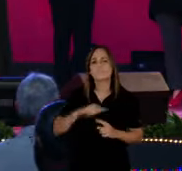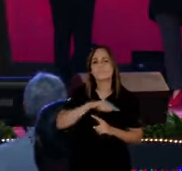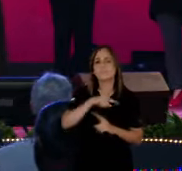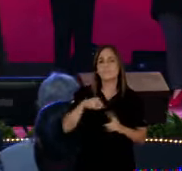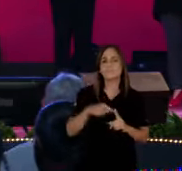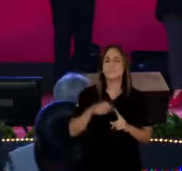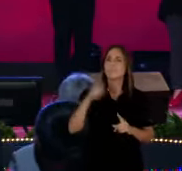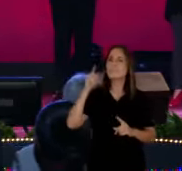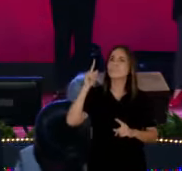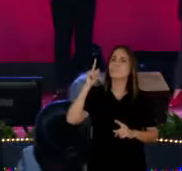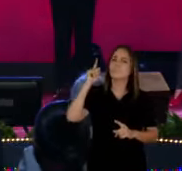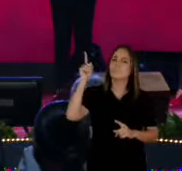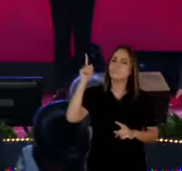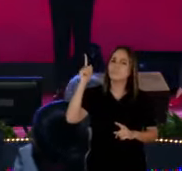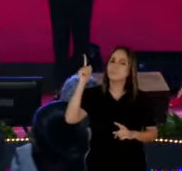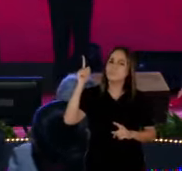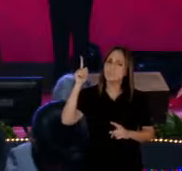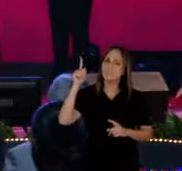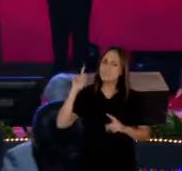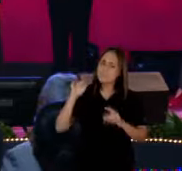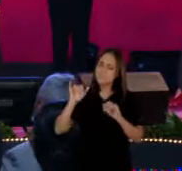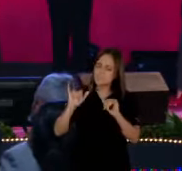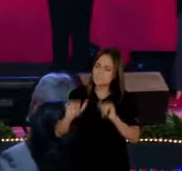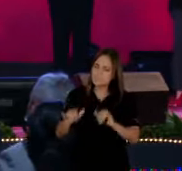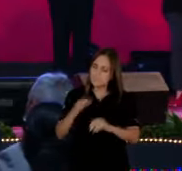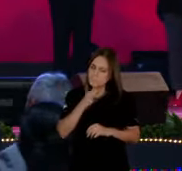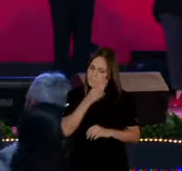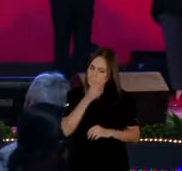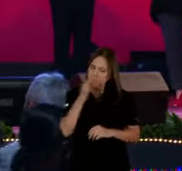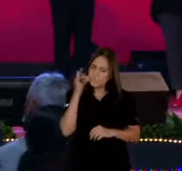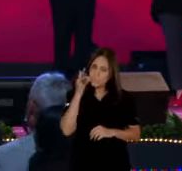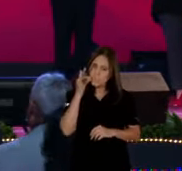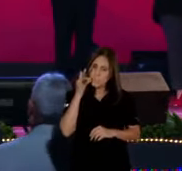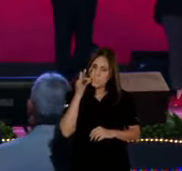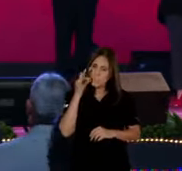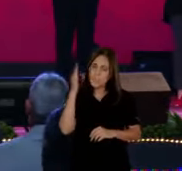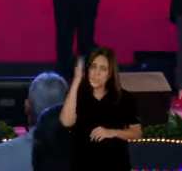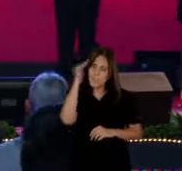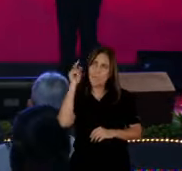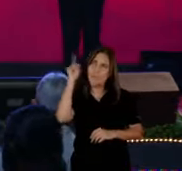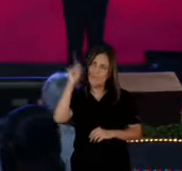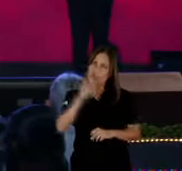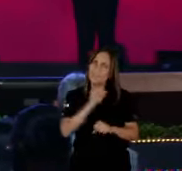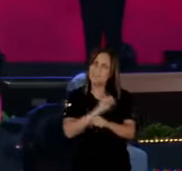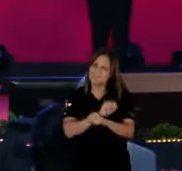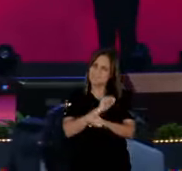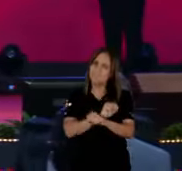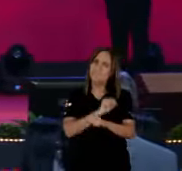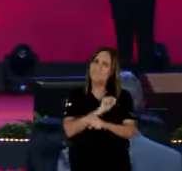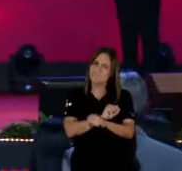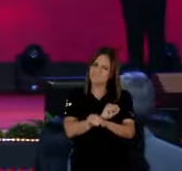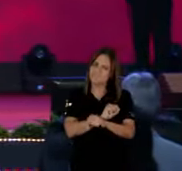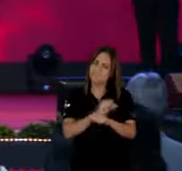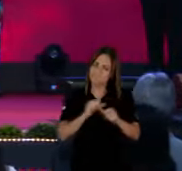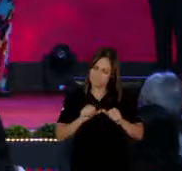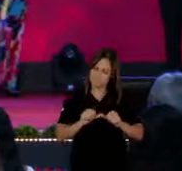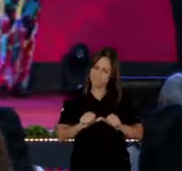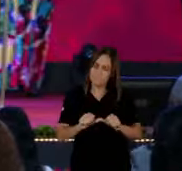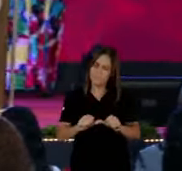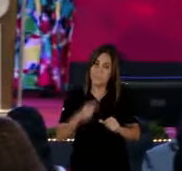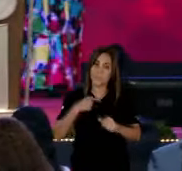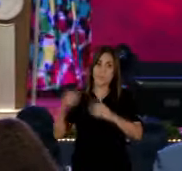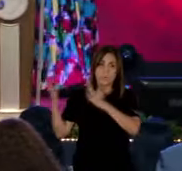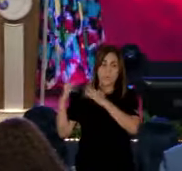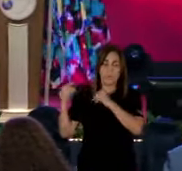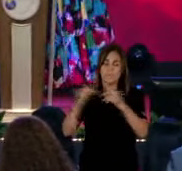Cuando Él queda en silencio, es porque está. Te estoy esperando. Trabajando. El Señor